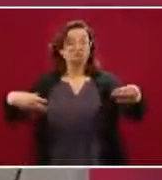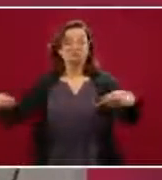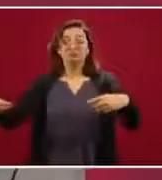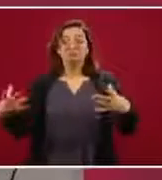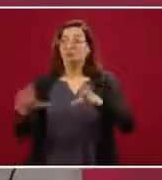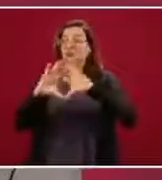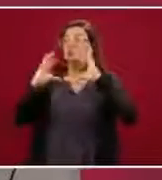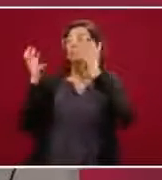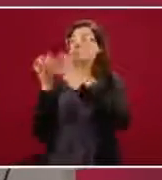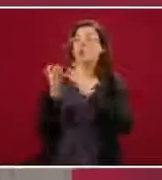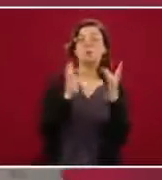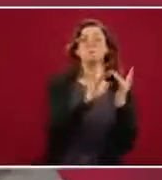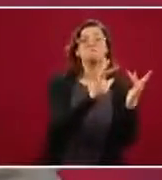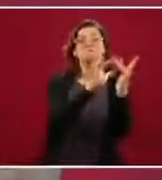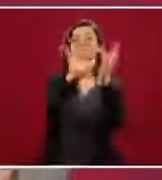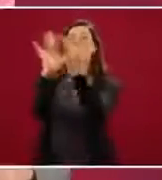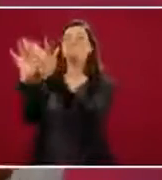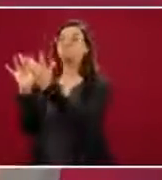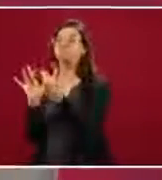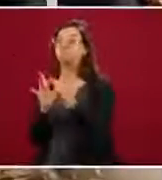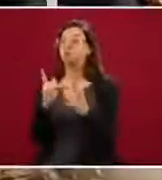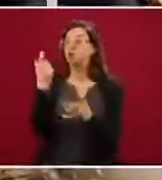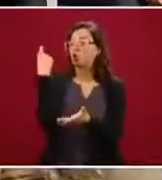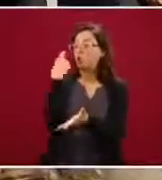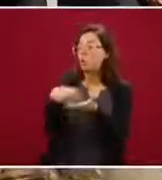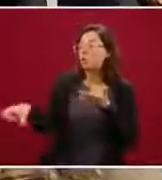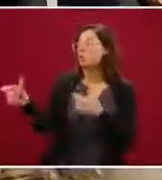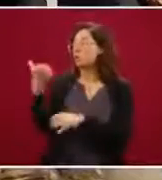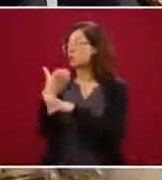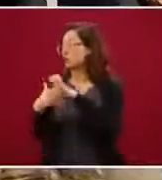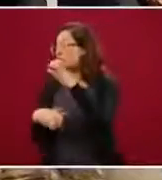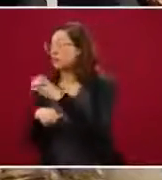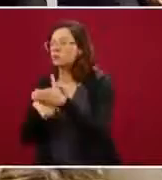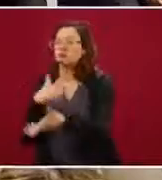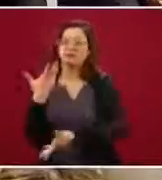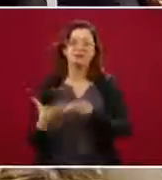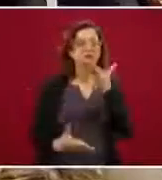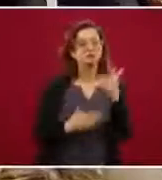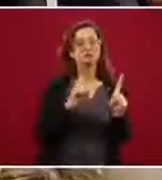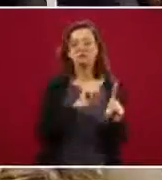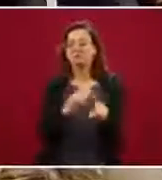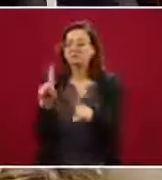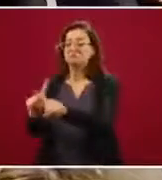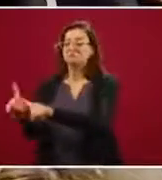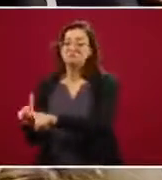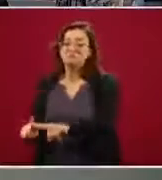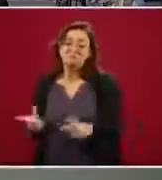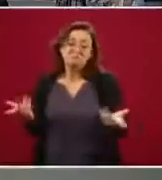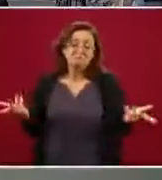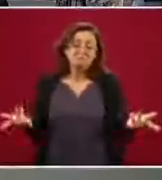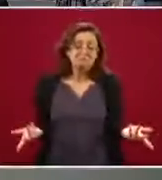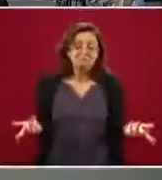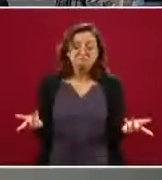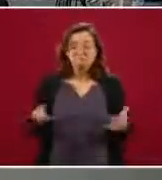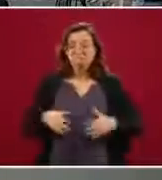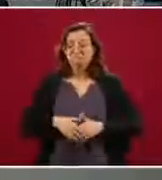del mundo entero en términos de insumos, productos, servicios, etcétera, etcétera.